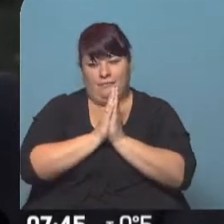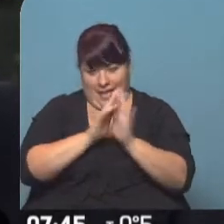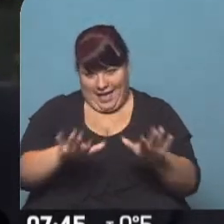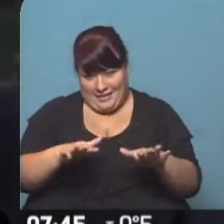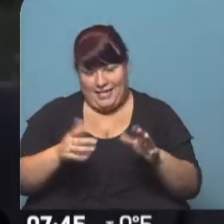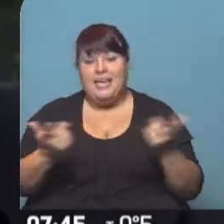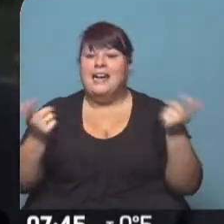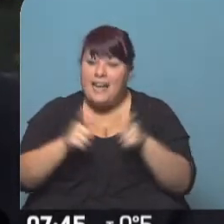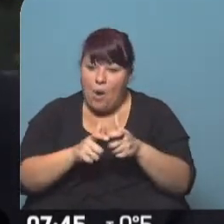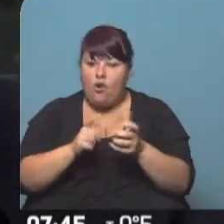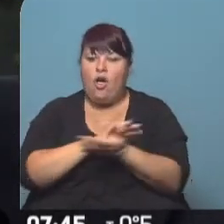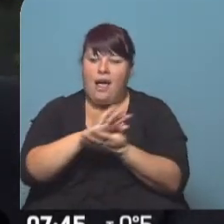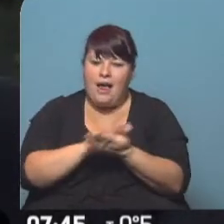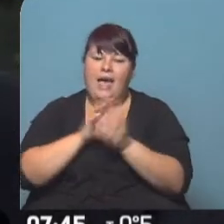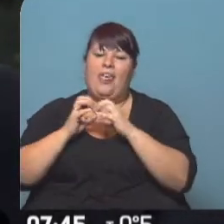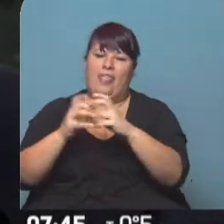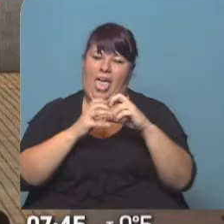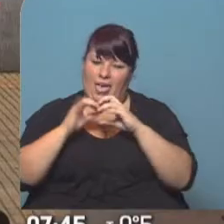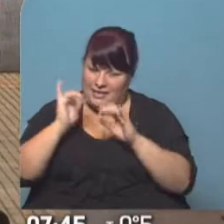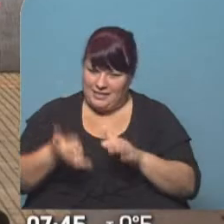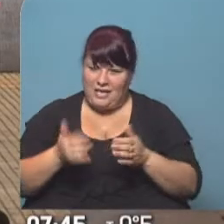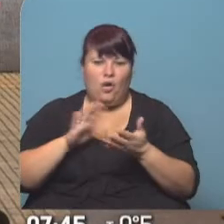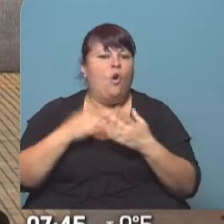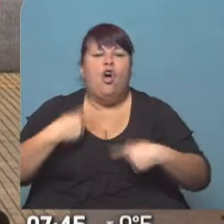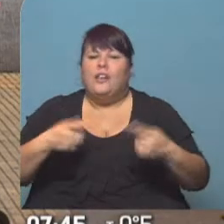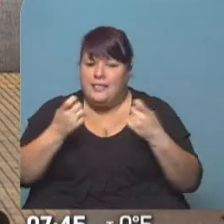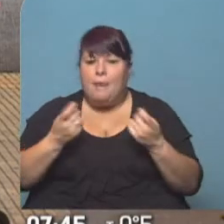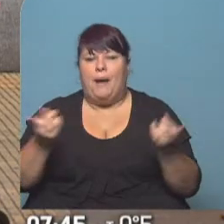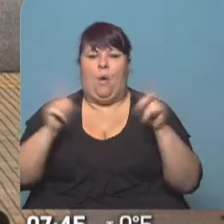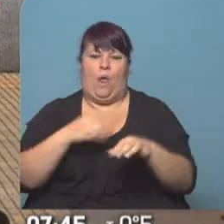se sienten en una mesa a discutir lo que sea necesario para reiniciar las clases.